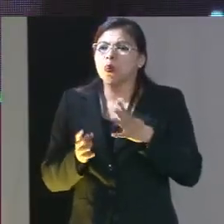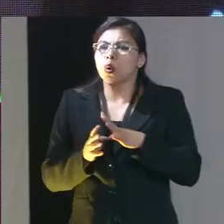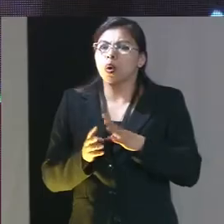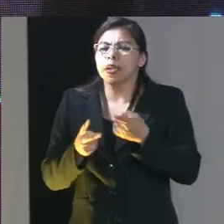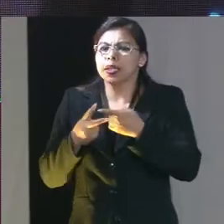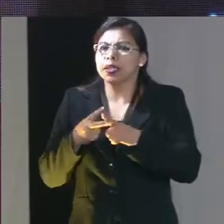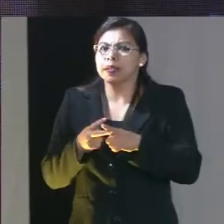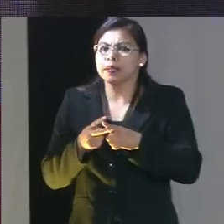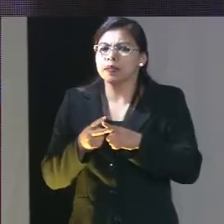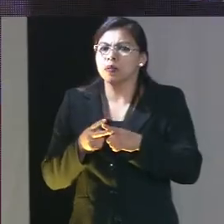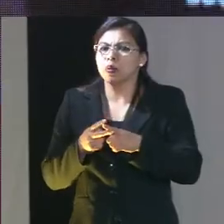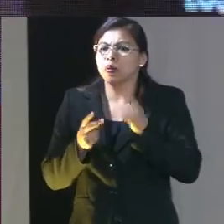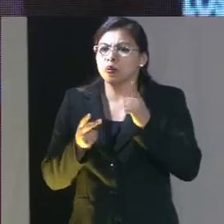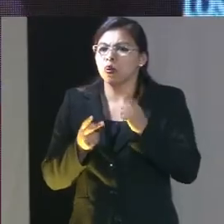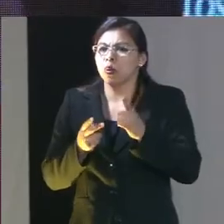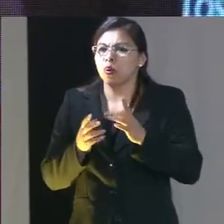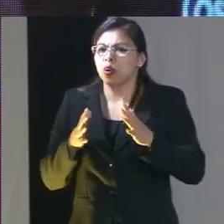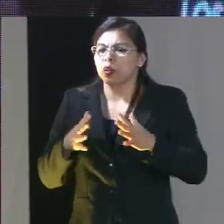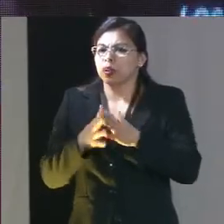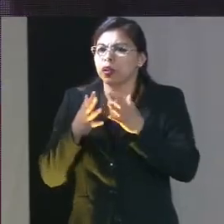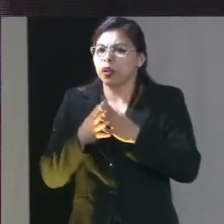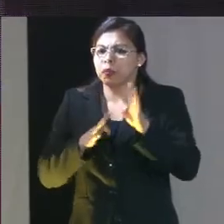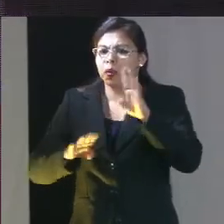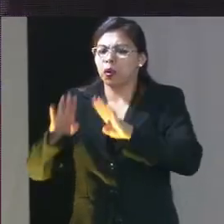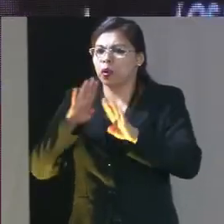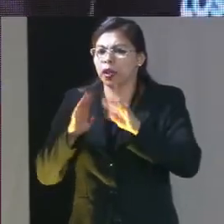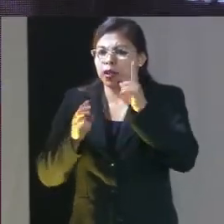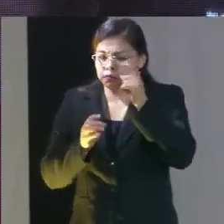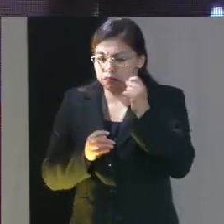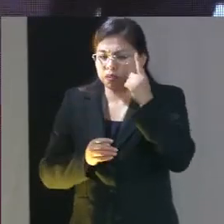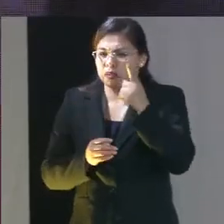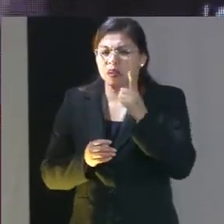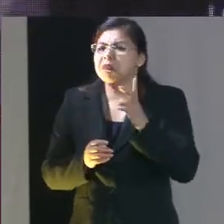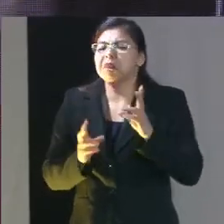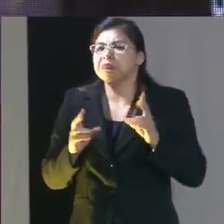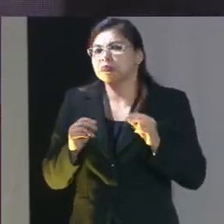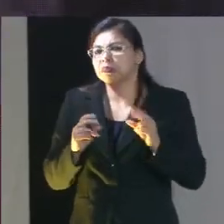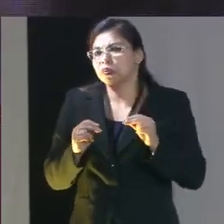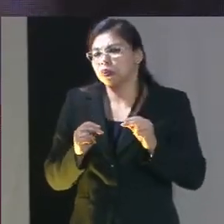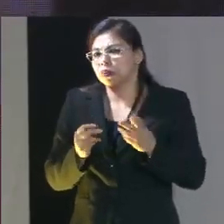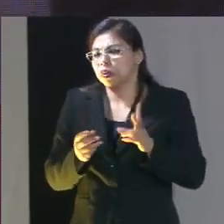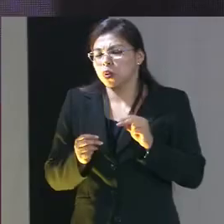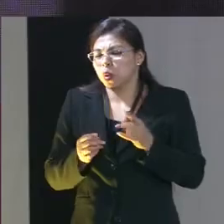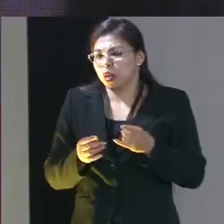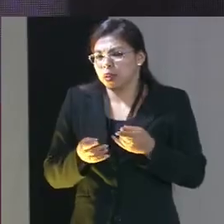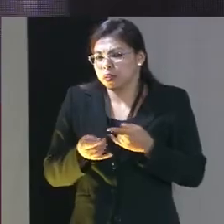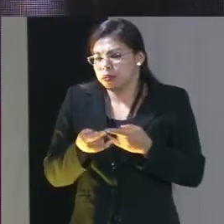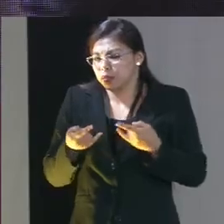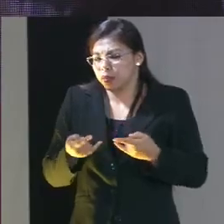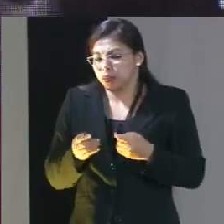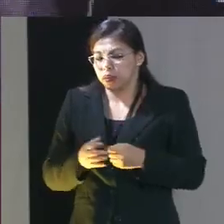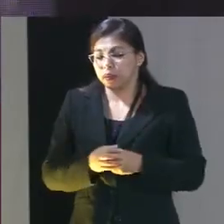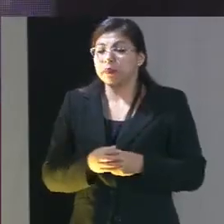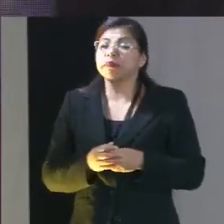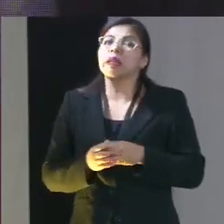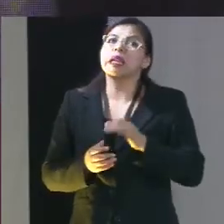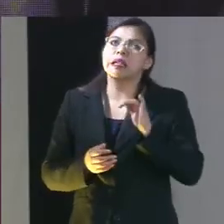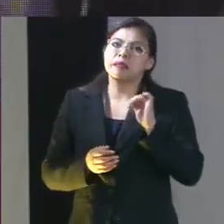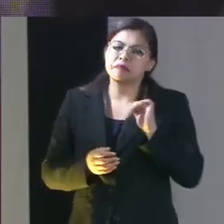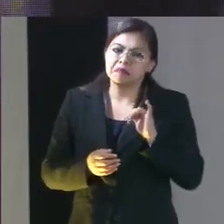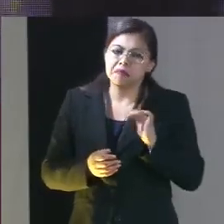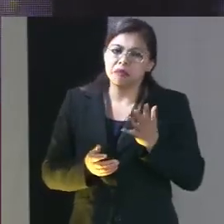sido una guerra biológica premeditada. Ninguno, ni uno solo. En efecto,